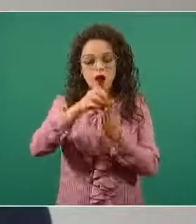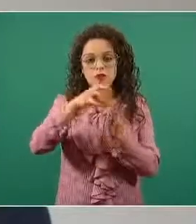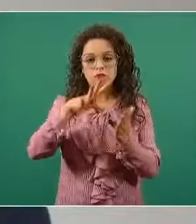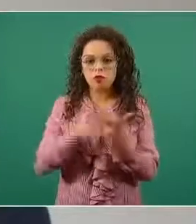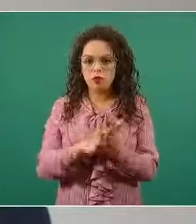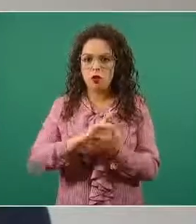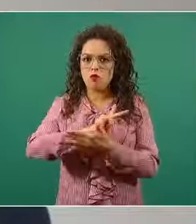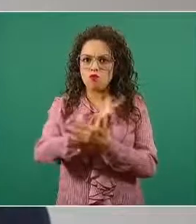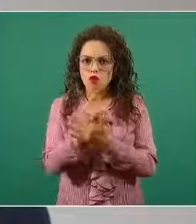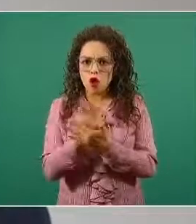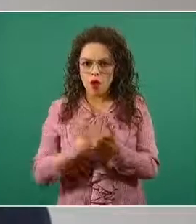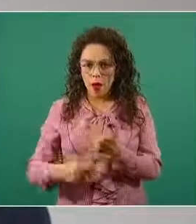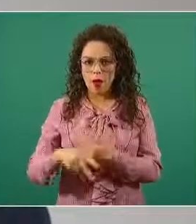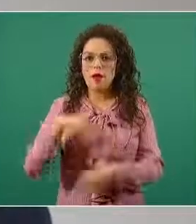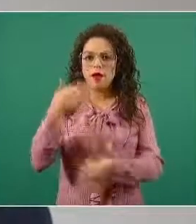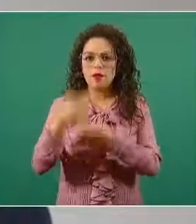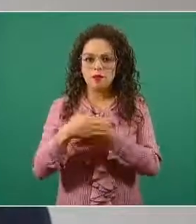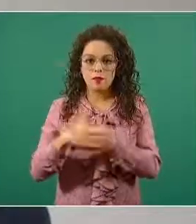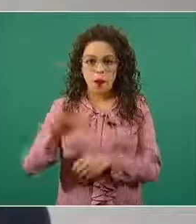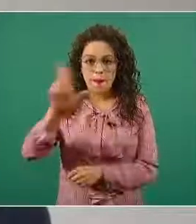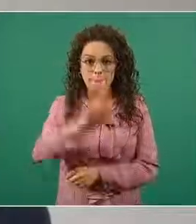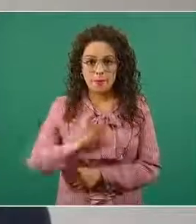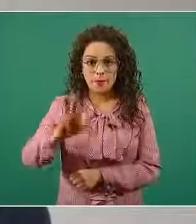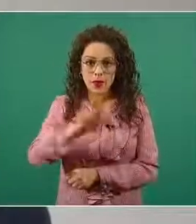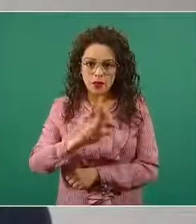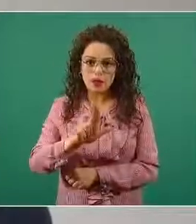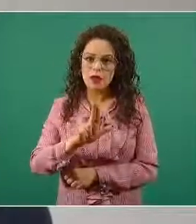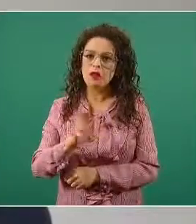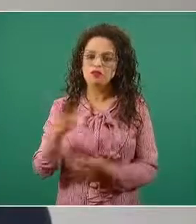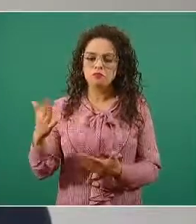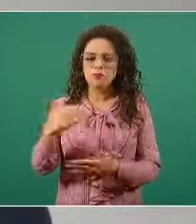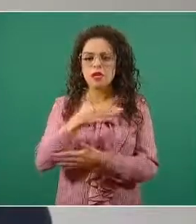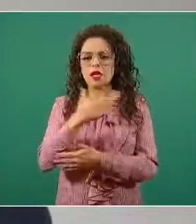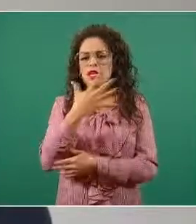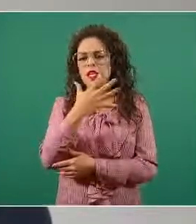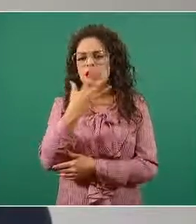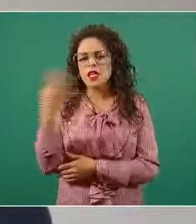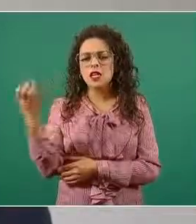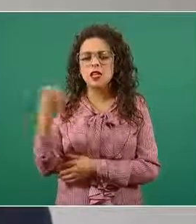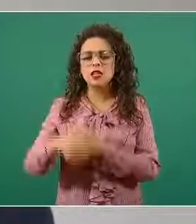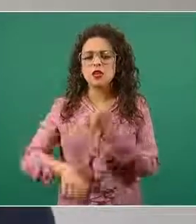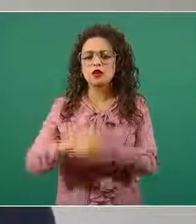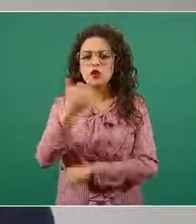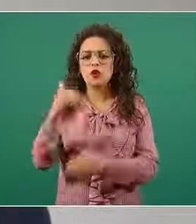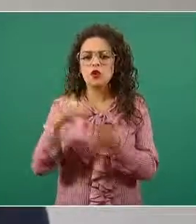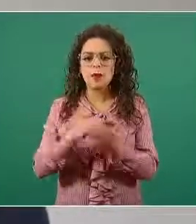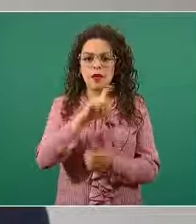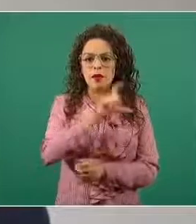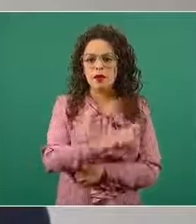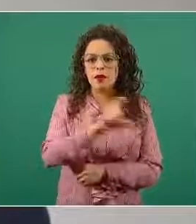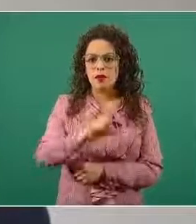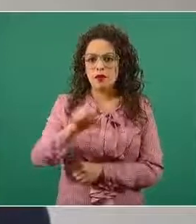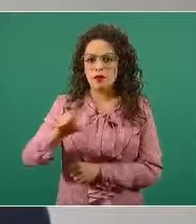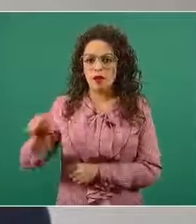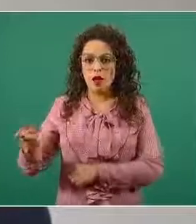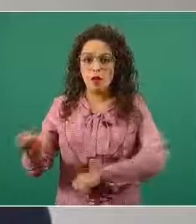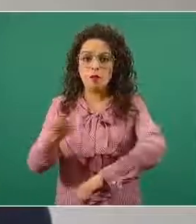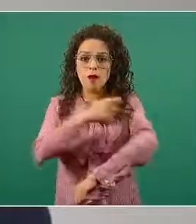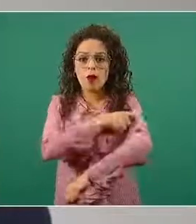próximo martes el arribo de un poco más de 500,000, 511,000 dosis de la vacuna